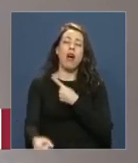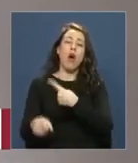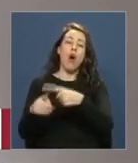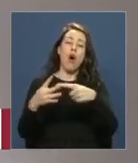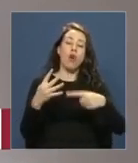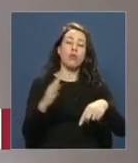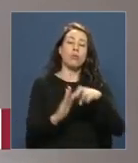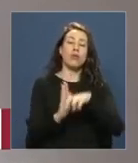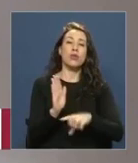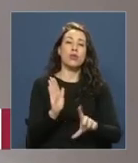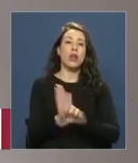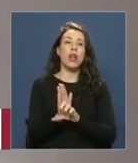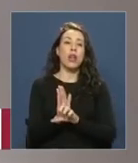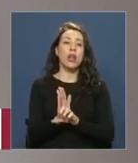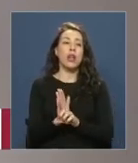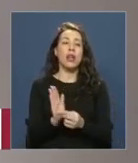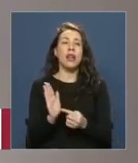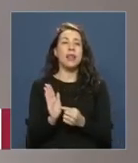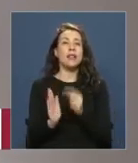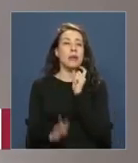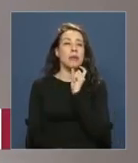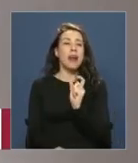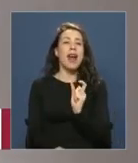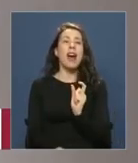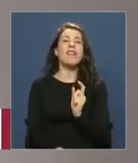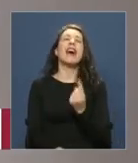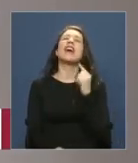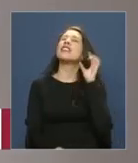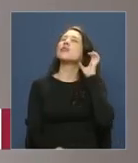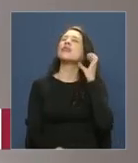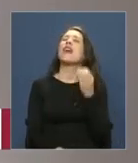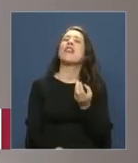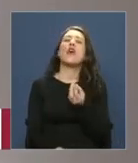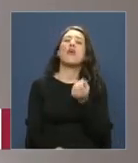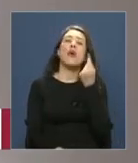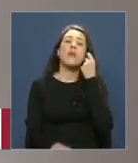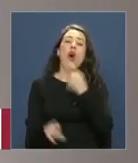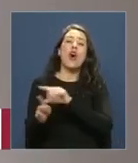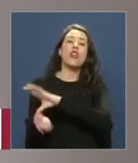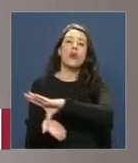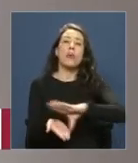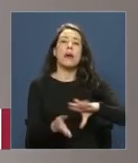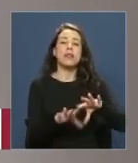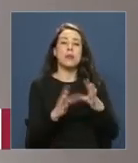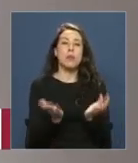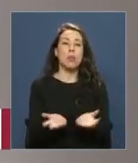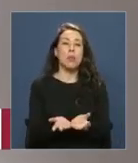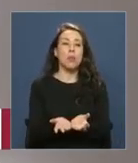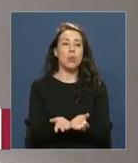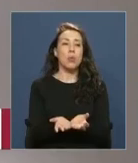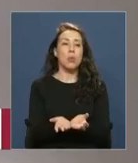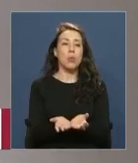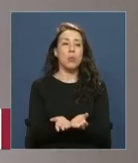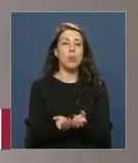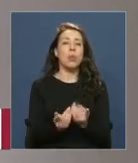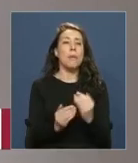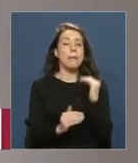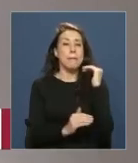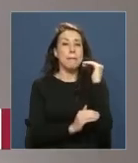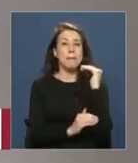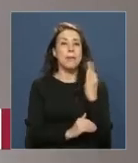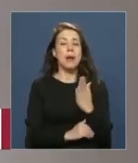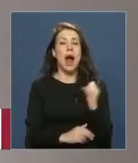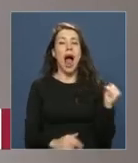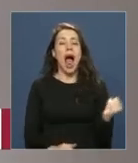ley. A ver, este concepto que suena muy bien, ¿cómo ha sido interpretado en otros países del mundo? Como la primacía de